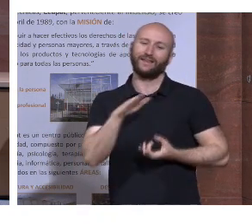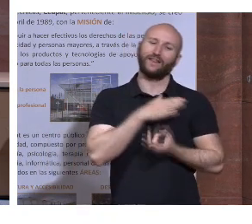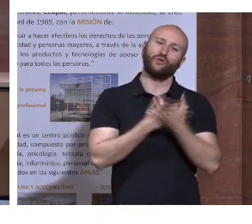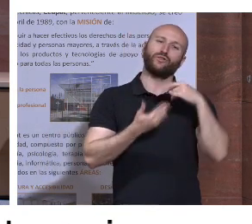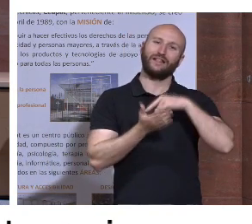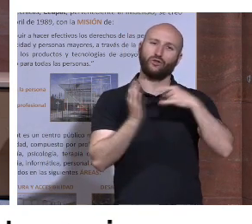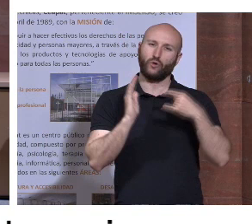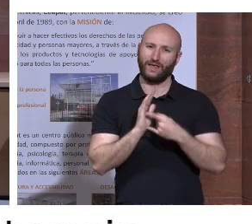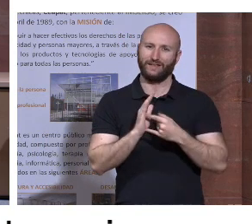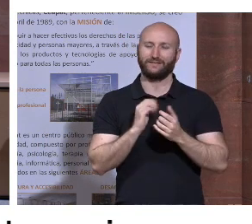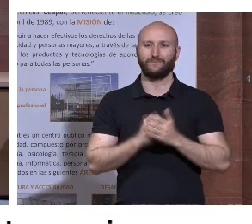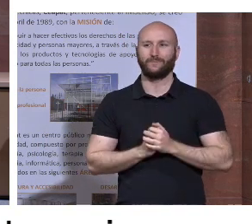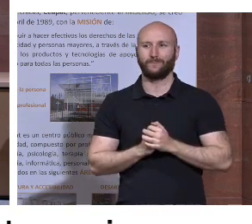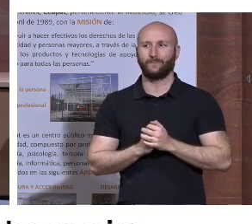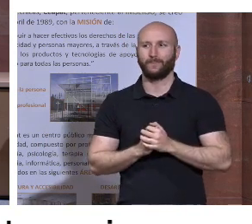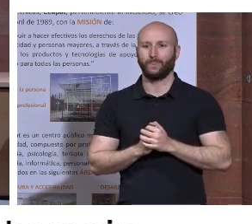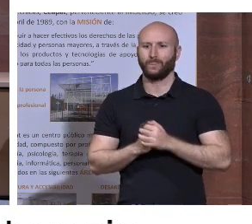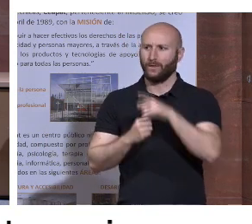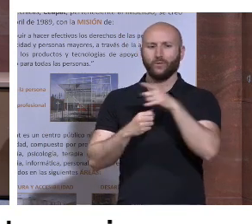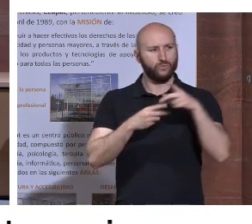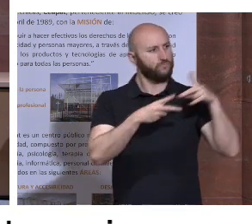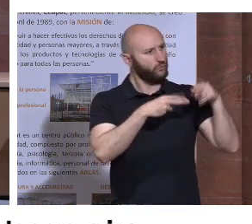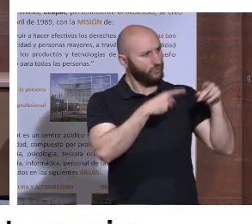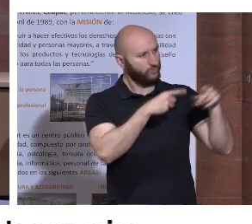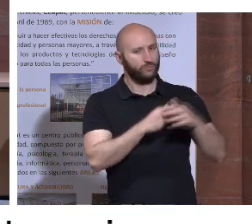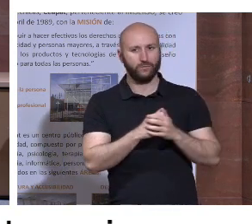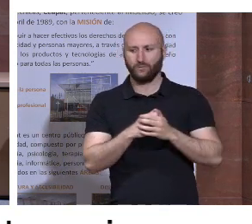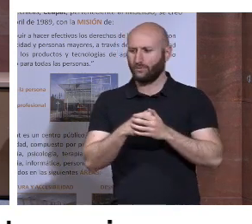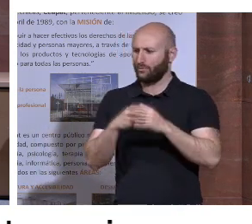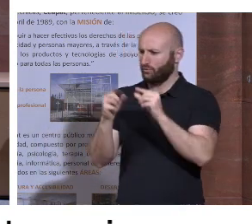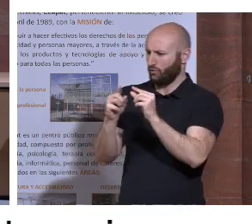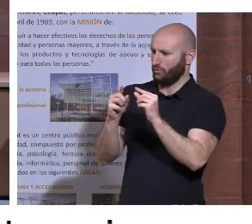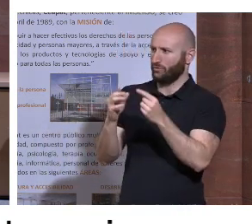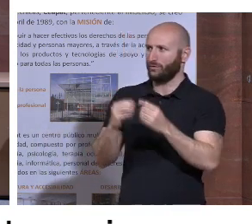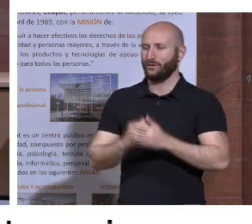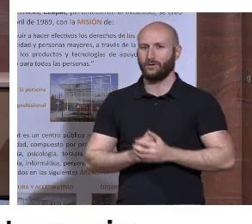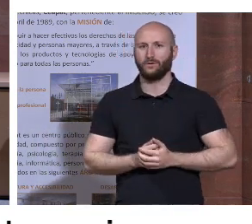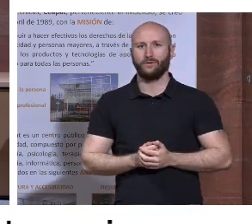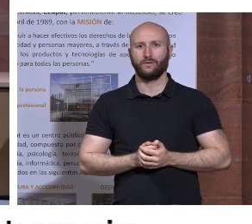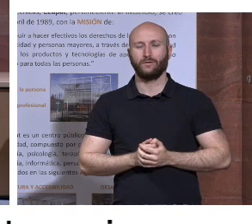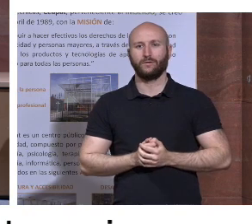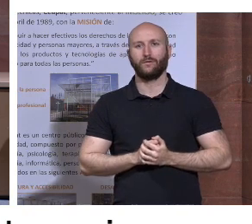tecnologías. Pártame un trocito. ¿Un trozo? Sí.